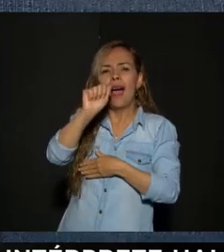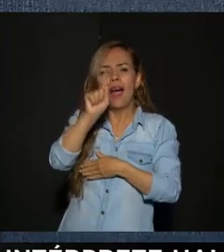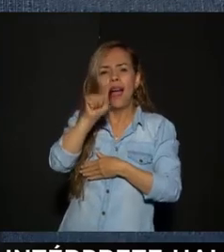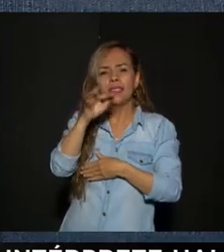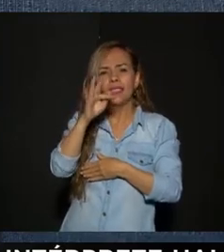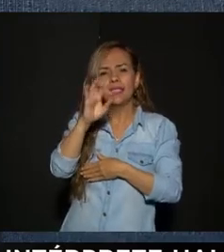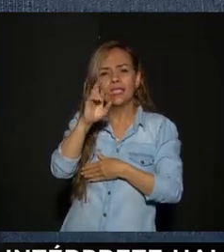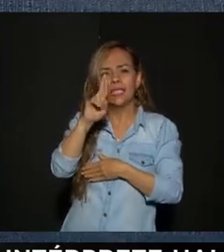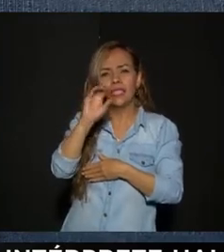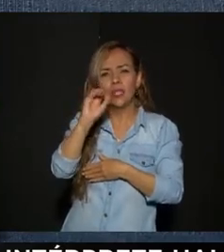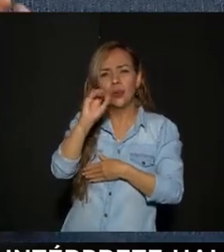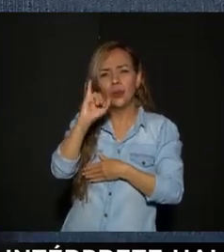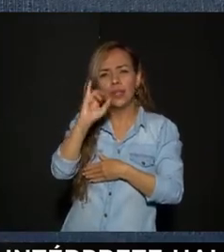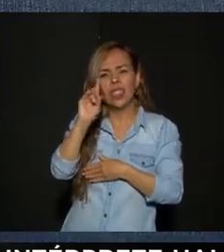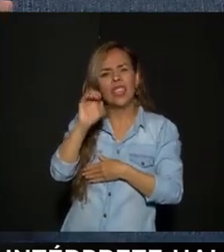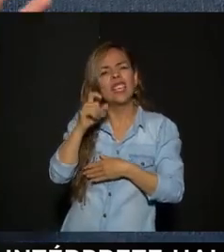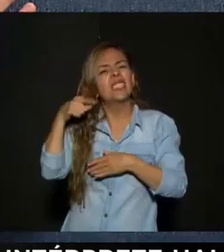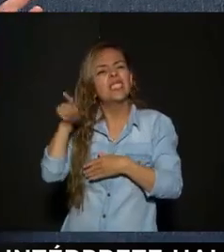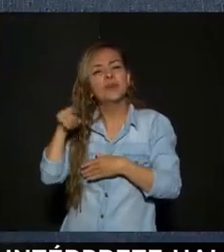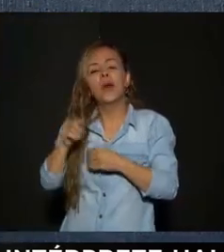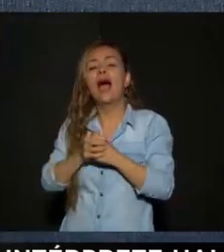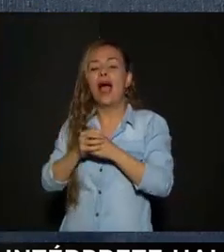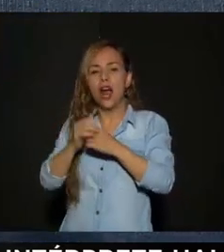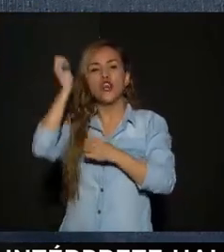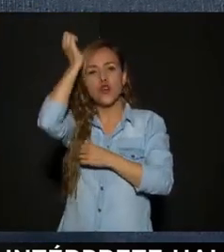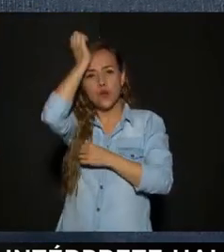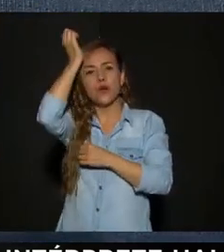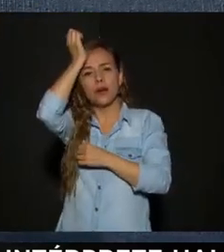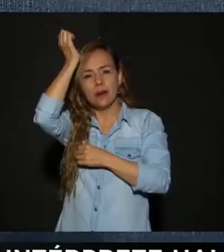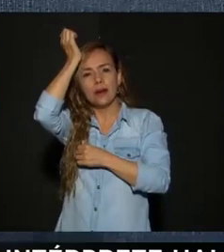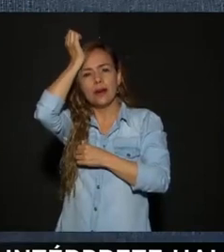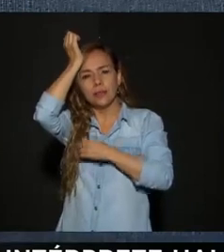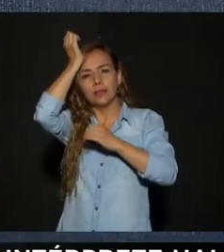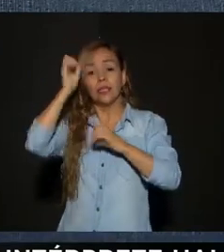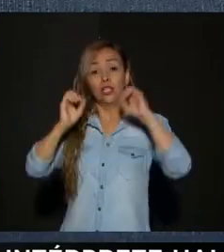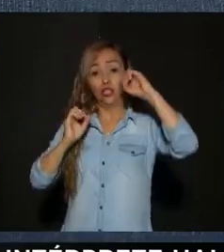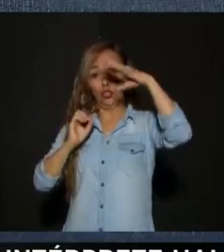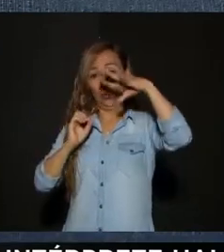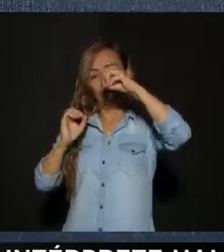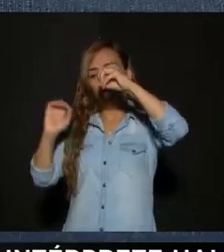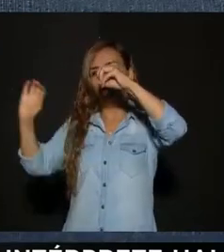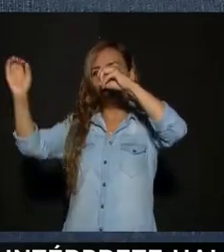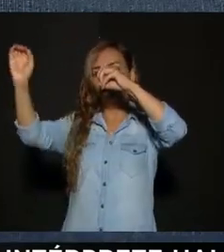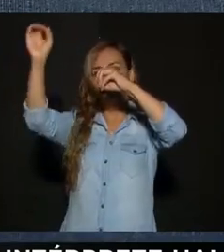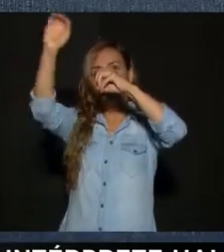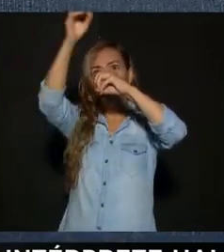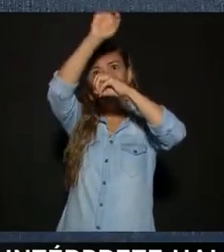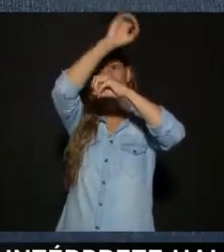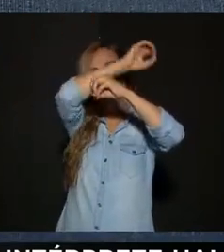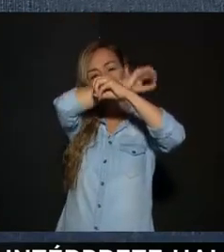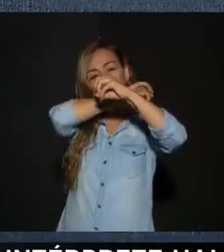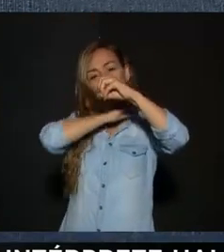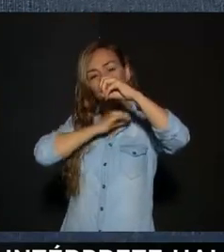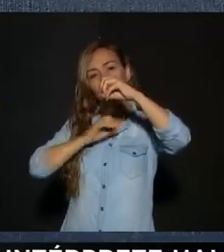el espacio alrededor del Sol. Se pueden ubicar en cualquier lado, que es lo que vamos a mirar hoy, y que tienen